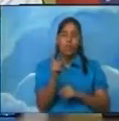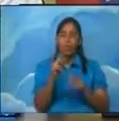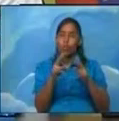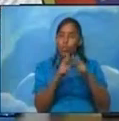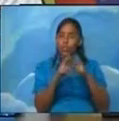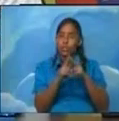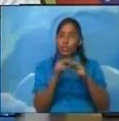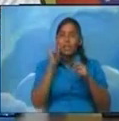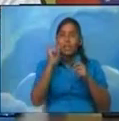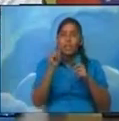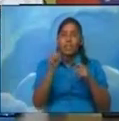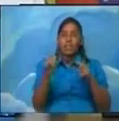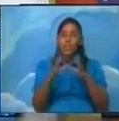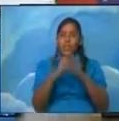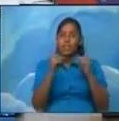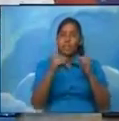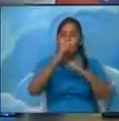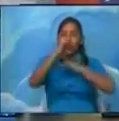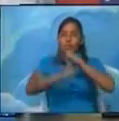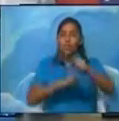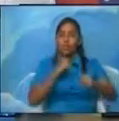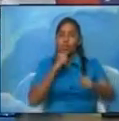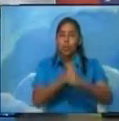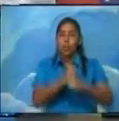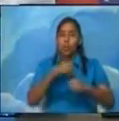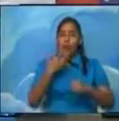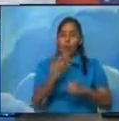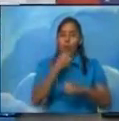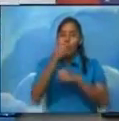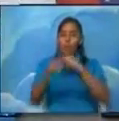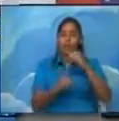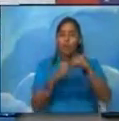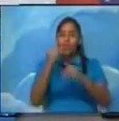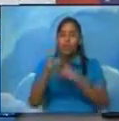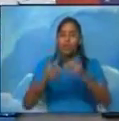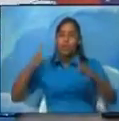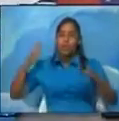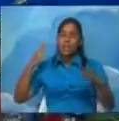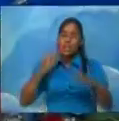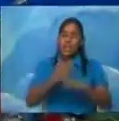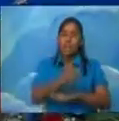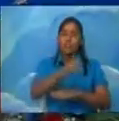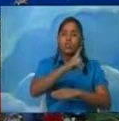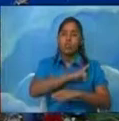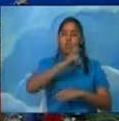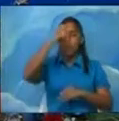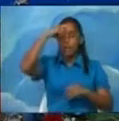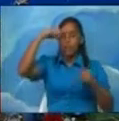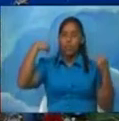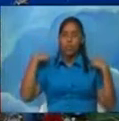No conocen sus señales. Y sus obras que hizo en medio de Egipto.